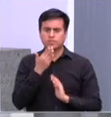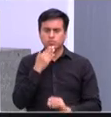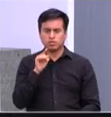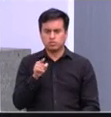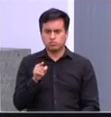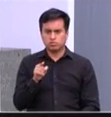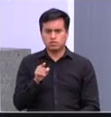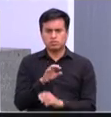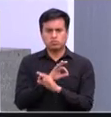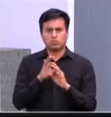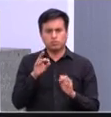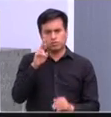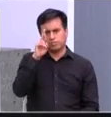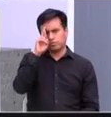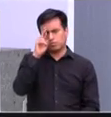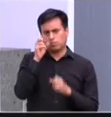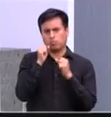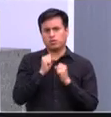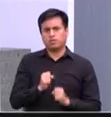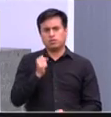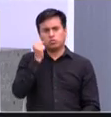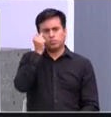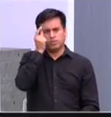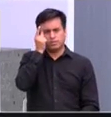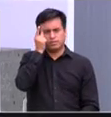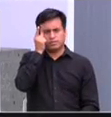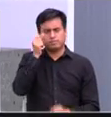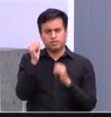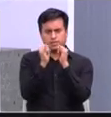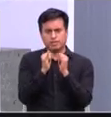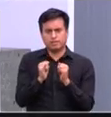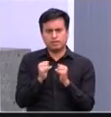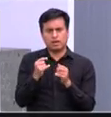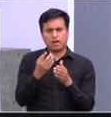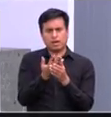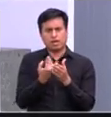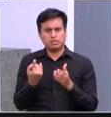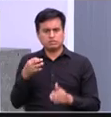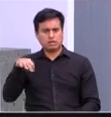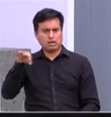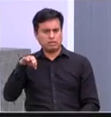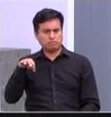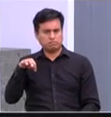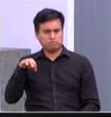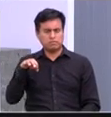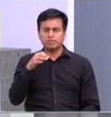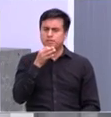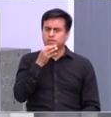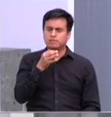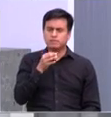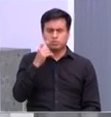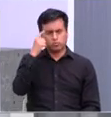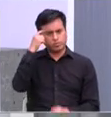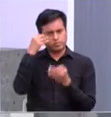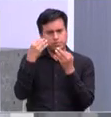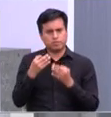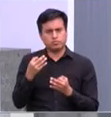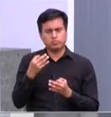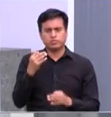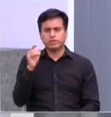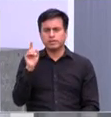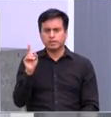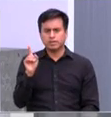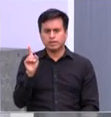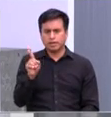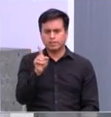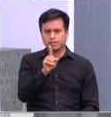ello ningún fenómeno puede comprenderse de manera aislada. El convencimiento de que cada ser